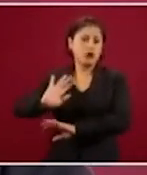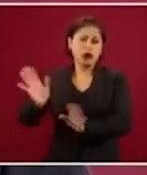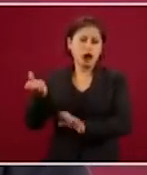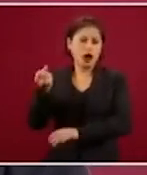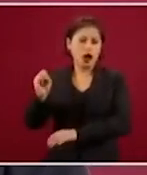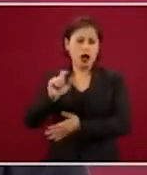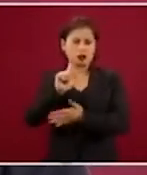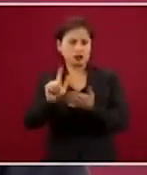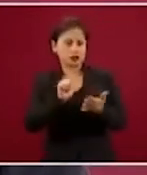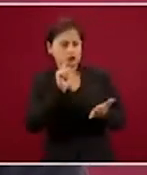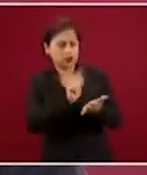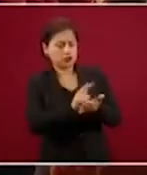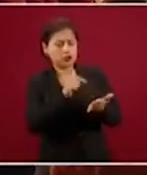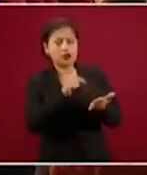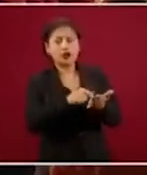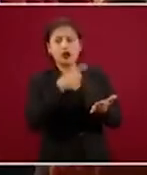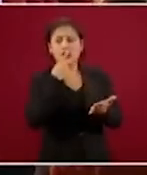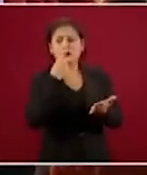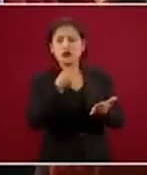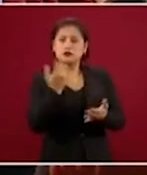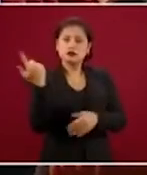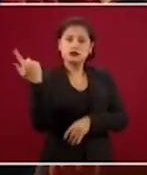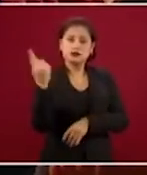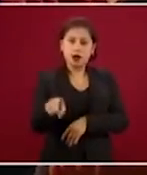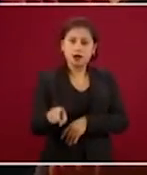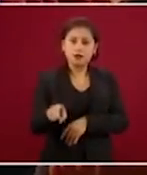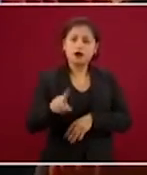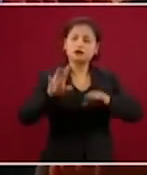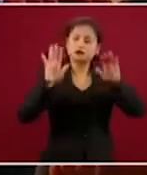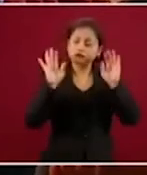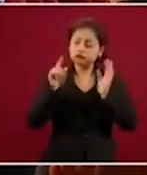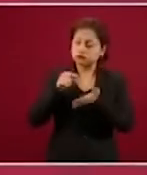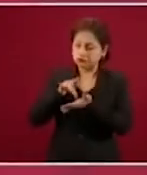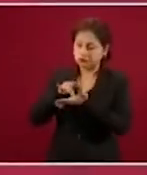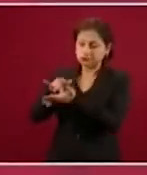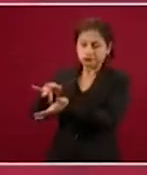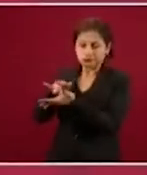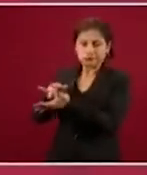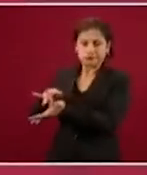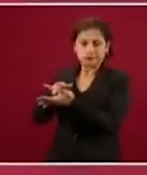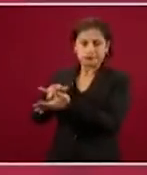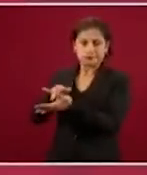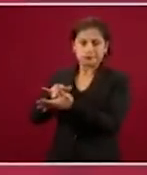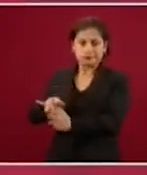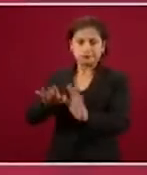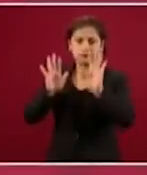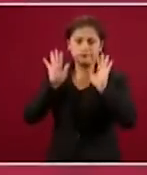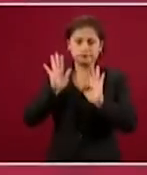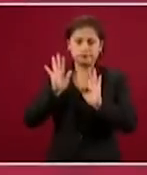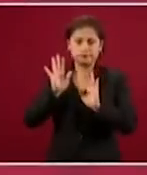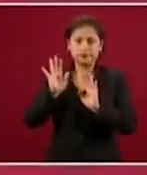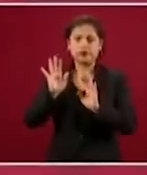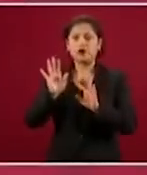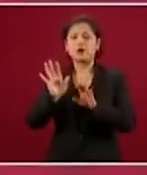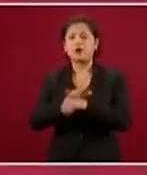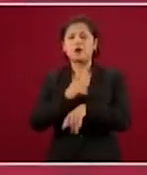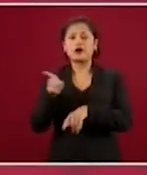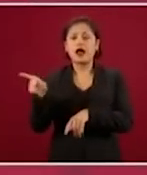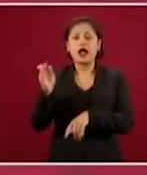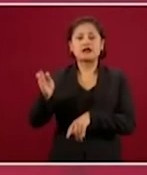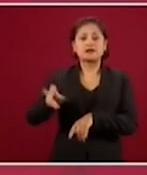de conformidad con la ley de coordinación fiscal. No se les va a quitar.